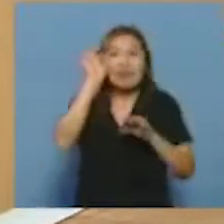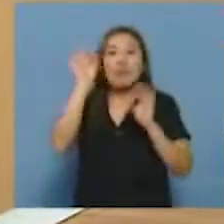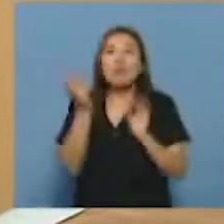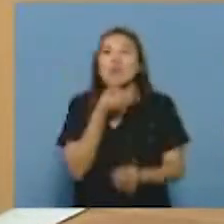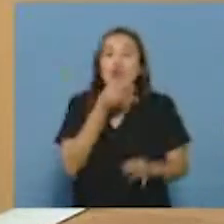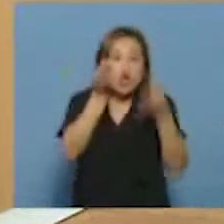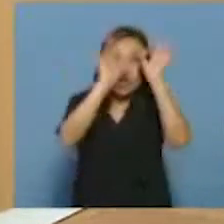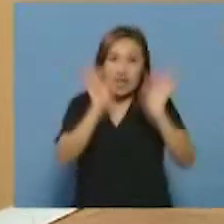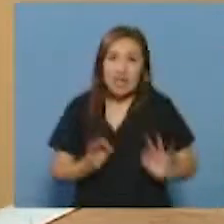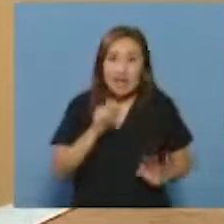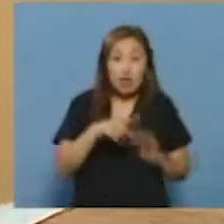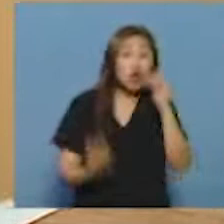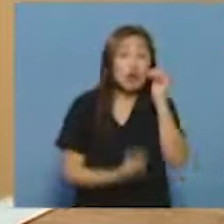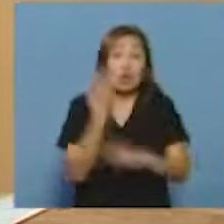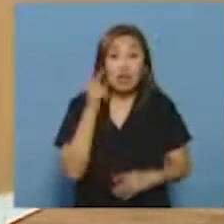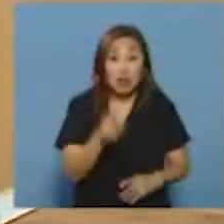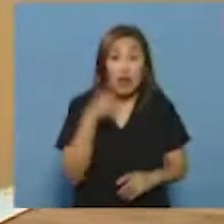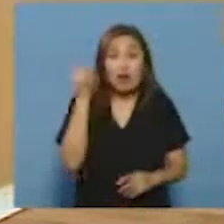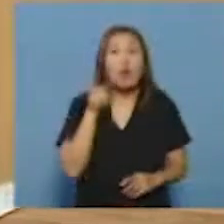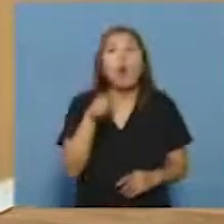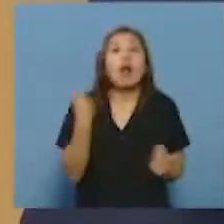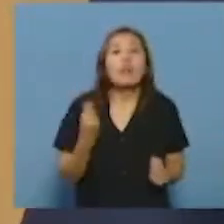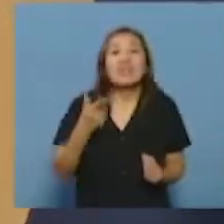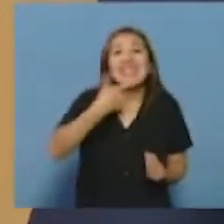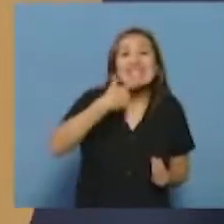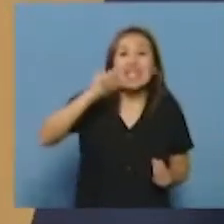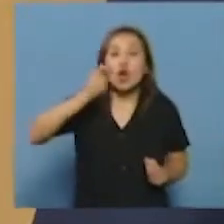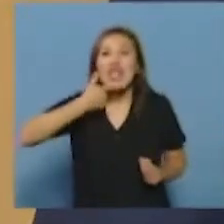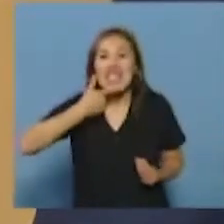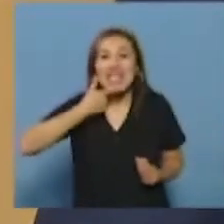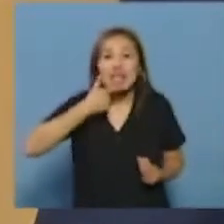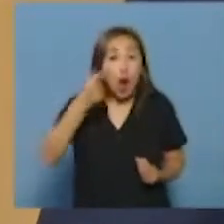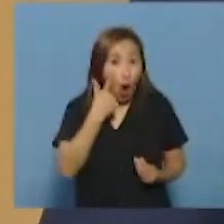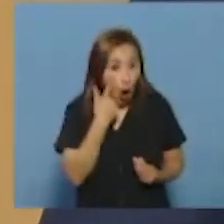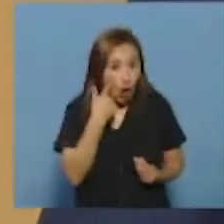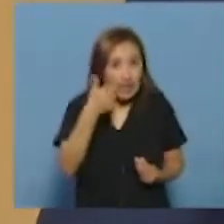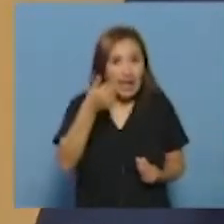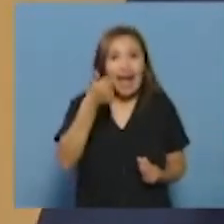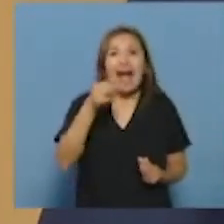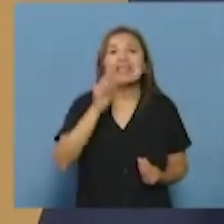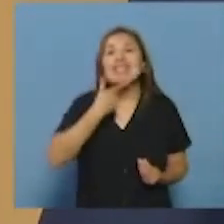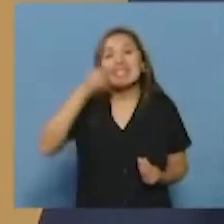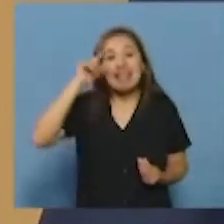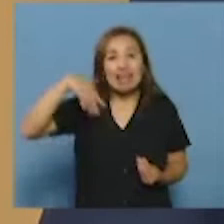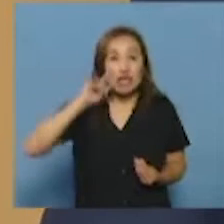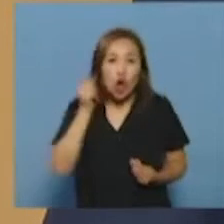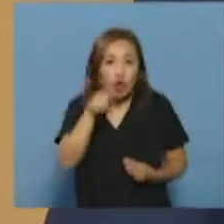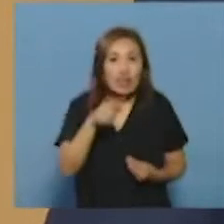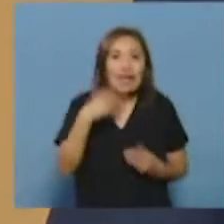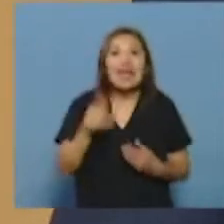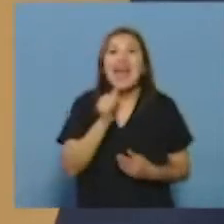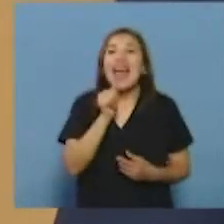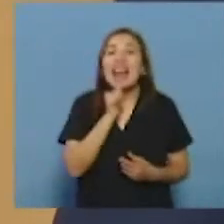de varios proyectos que hicimos, se destacó el SOS Alerta Arsénico, donde desarrollamos un filtro que reduce el